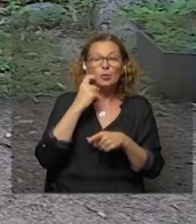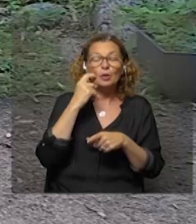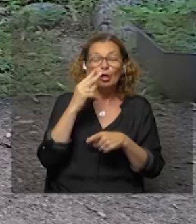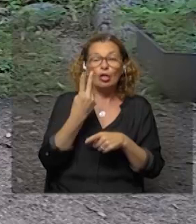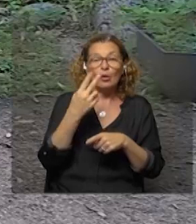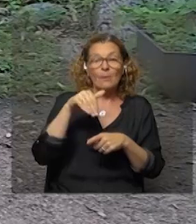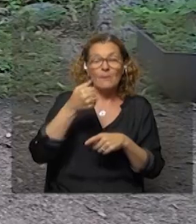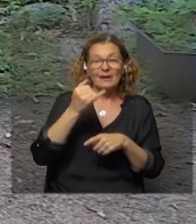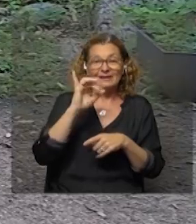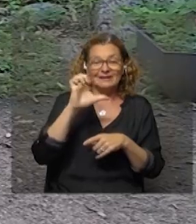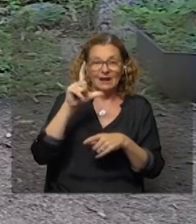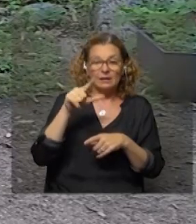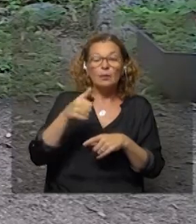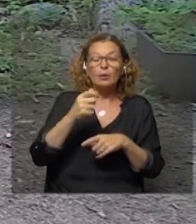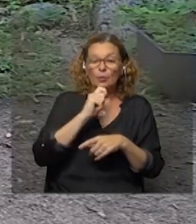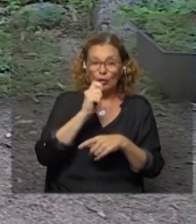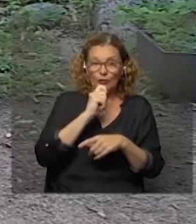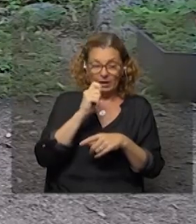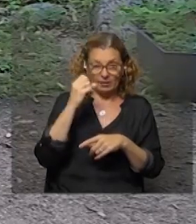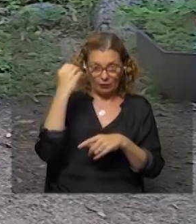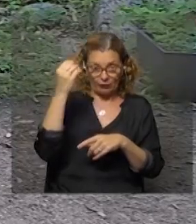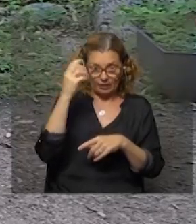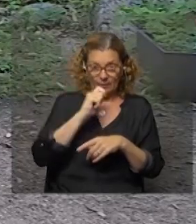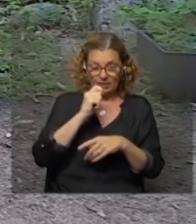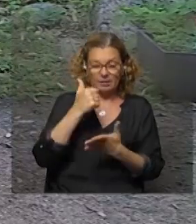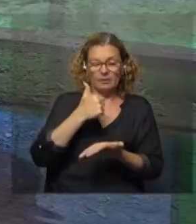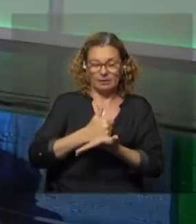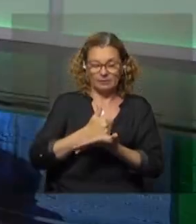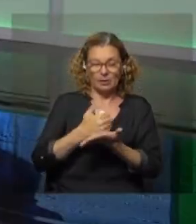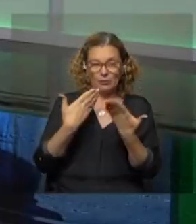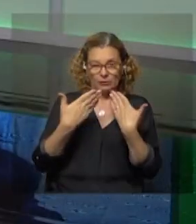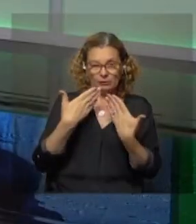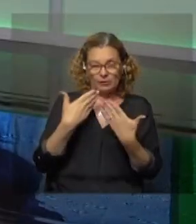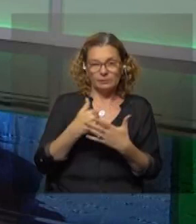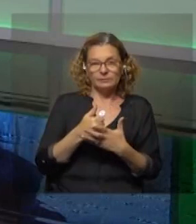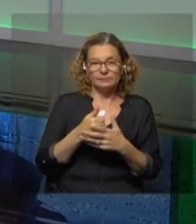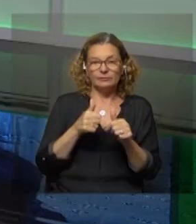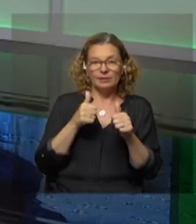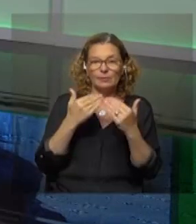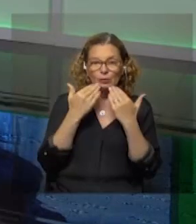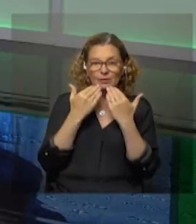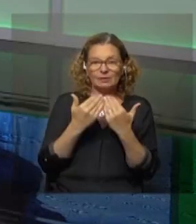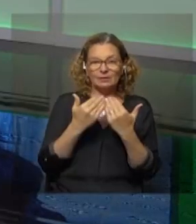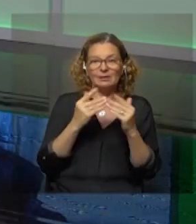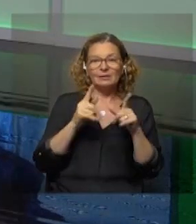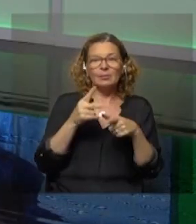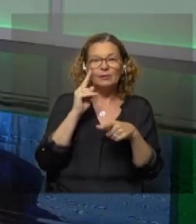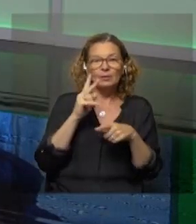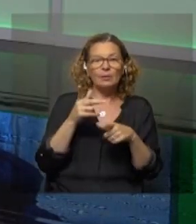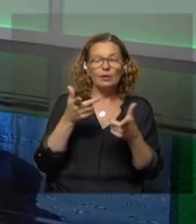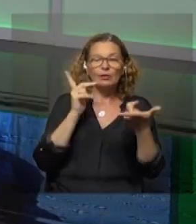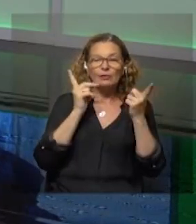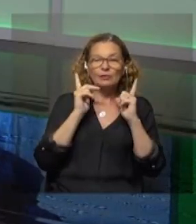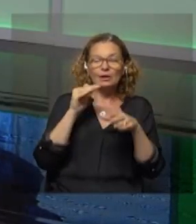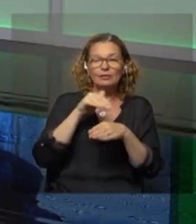minutos cuando es una conferencia de prensa aquí en la huella de serenia bien Martín muchas gracias y también disfrutando